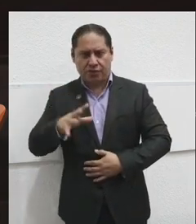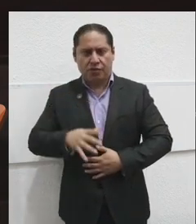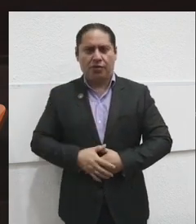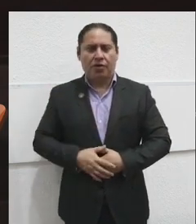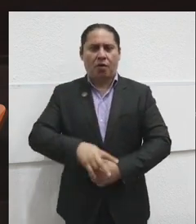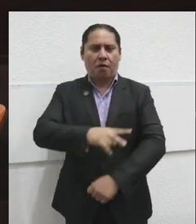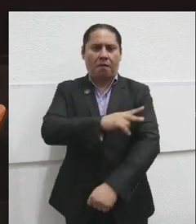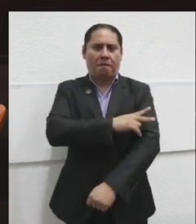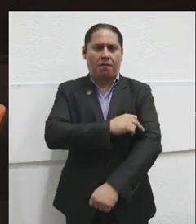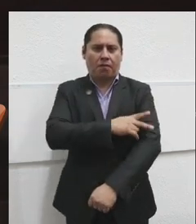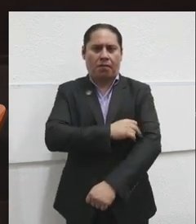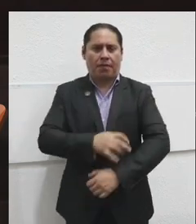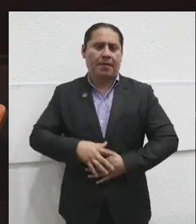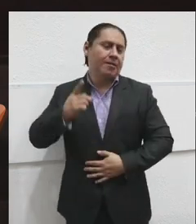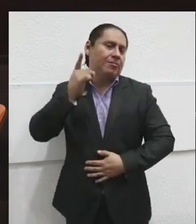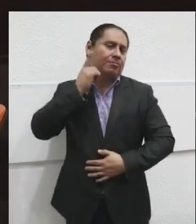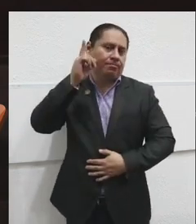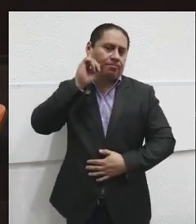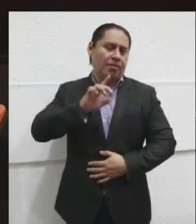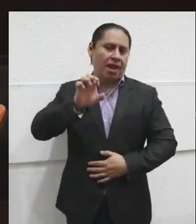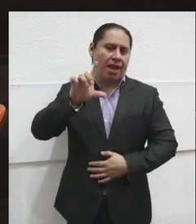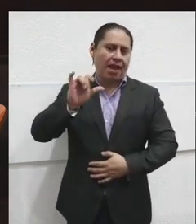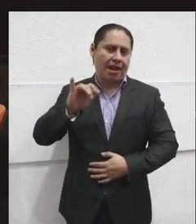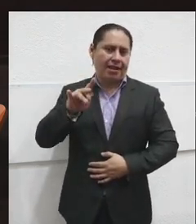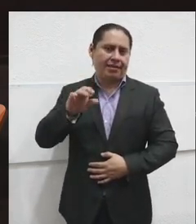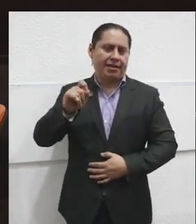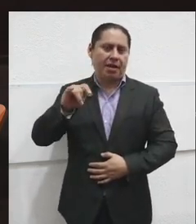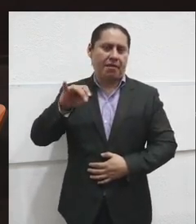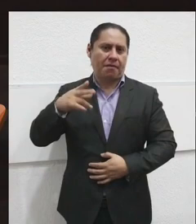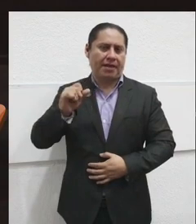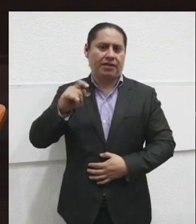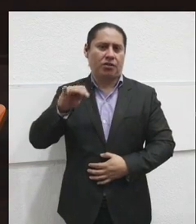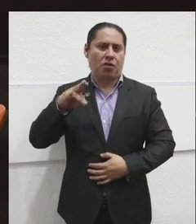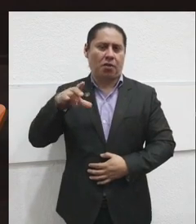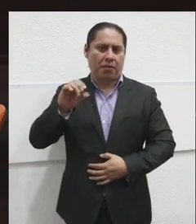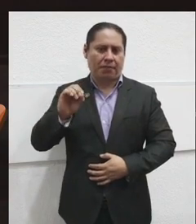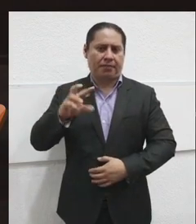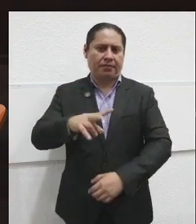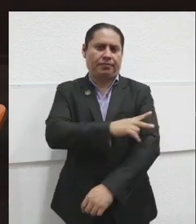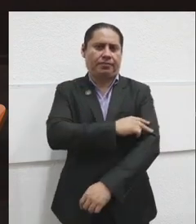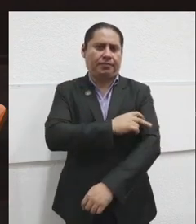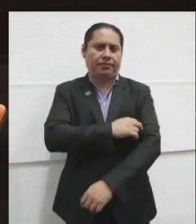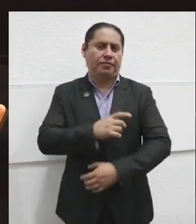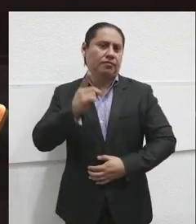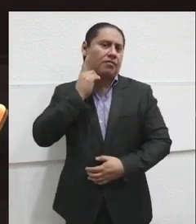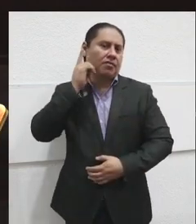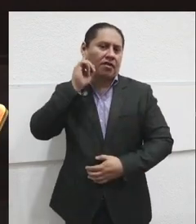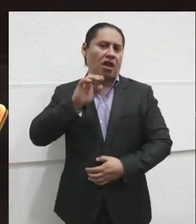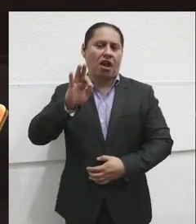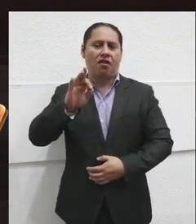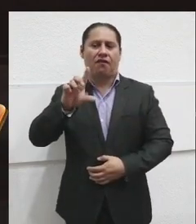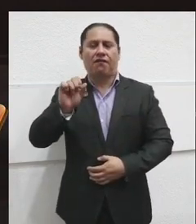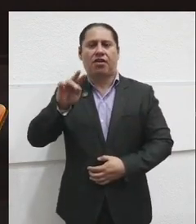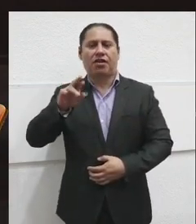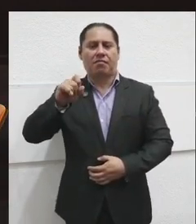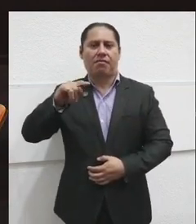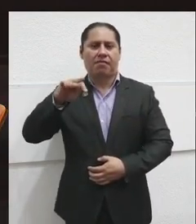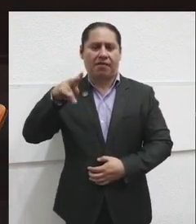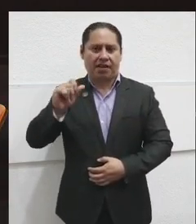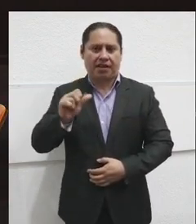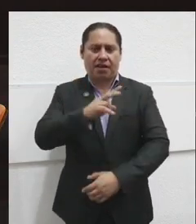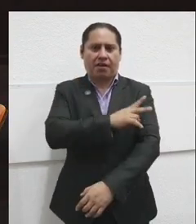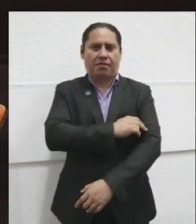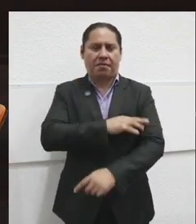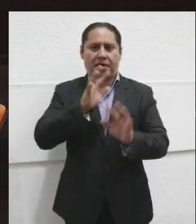González, vocal, diputada Elizabeth Escobedo Morales, vocal, y diputada Flor de María Esponda Torres,